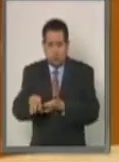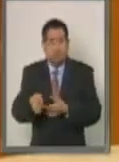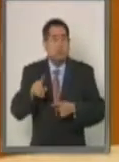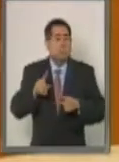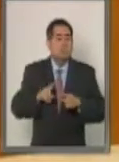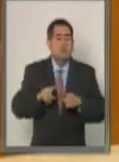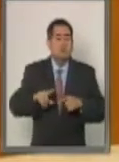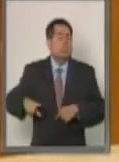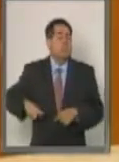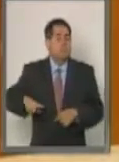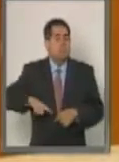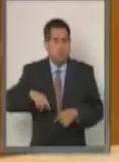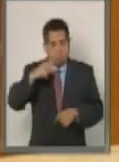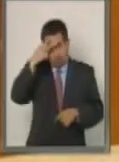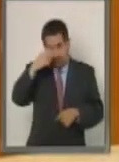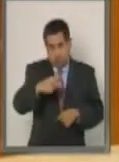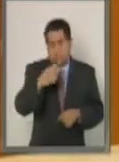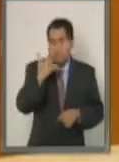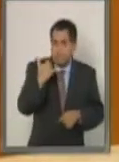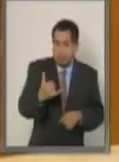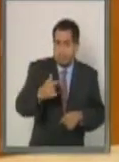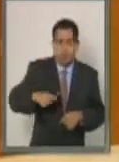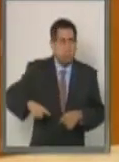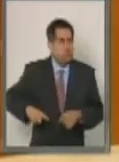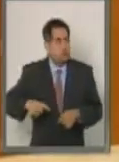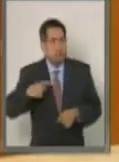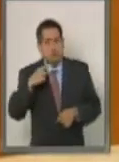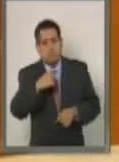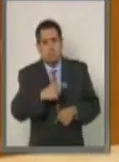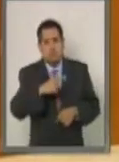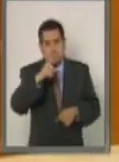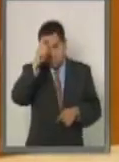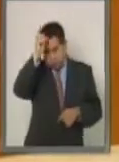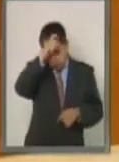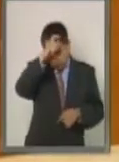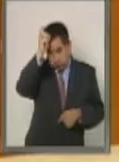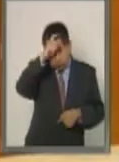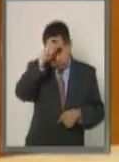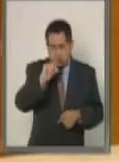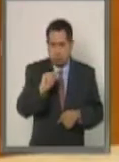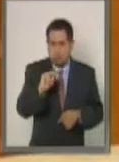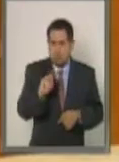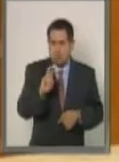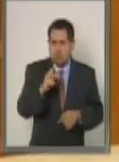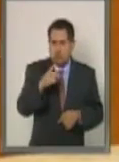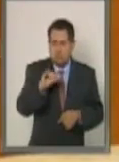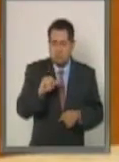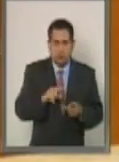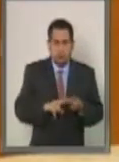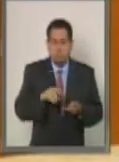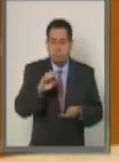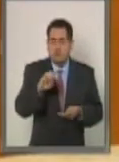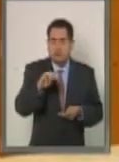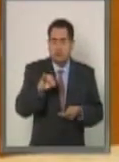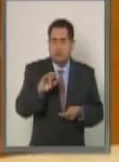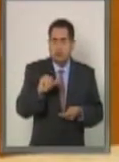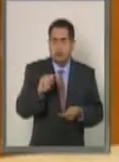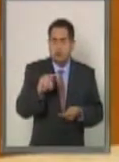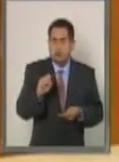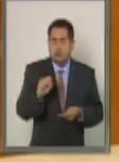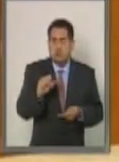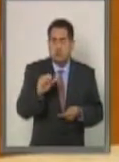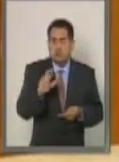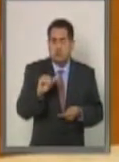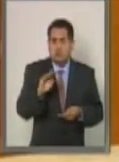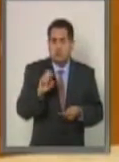gobierno mexicano y los gobiernos de la República de Turquía y los Emiratos Árabes, destaco